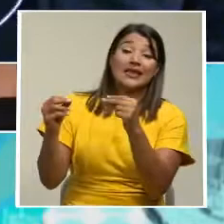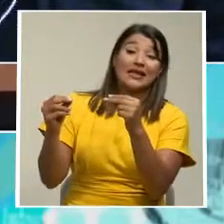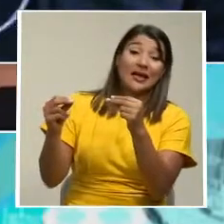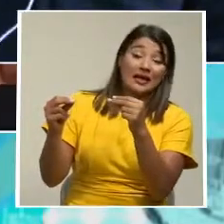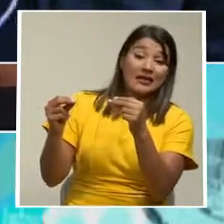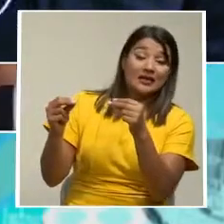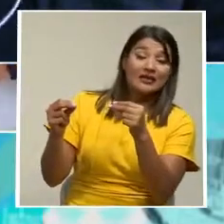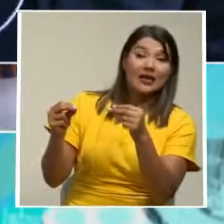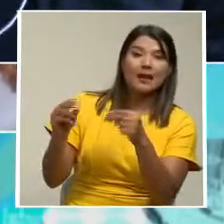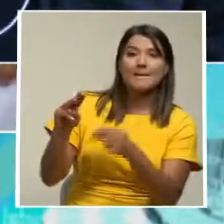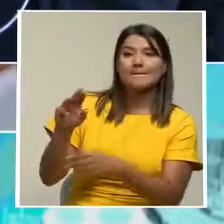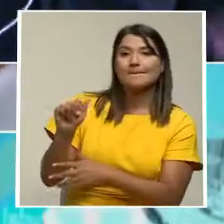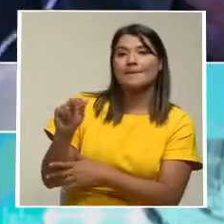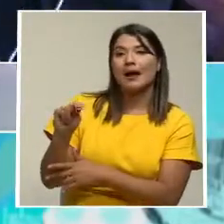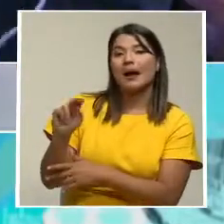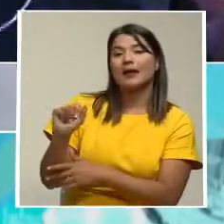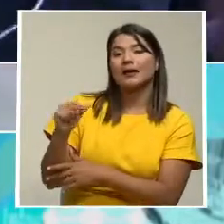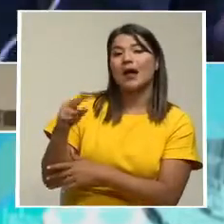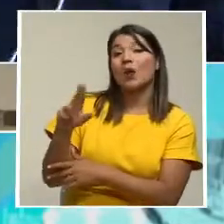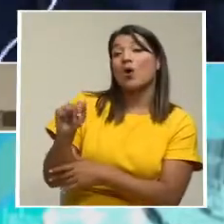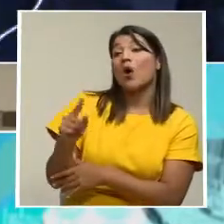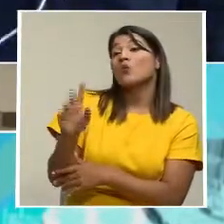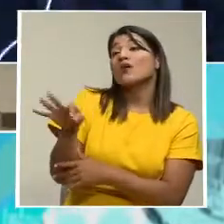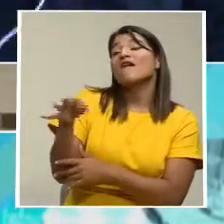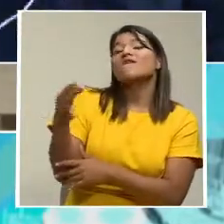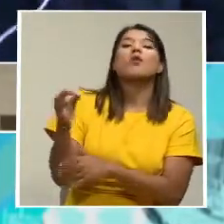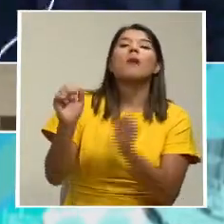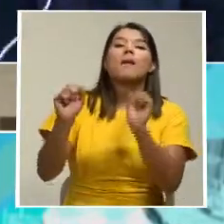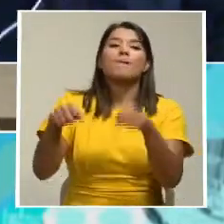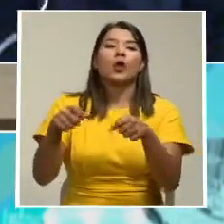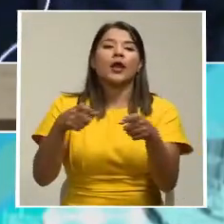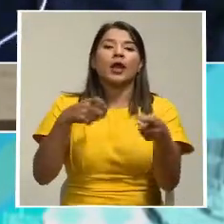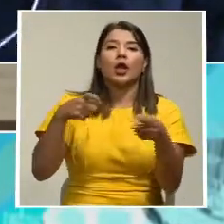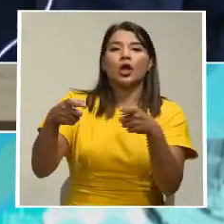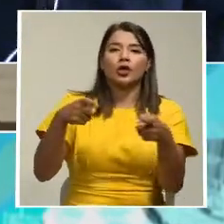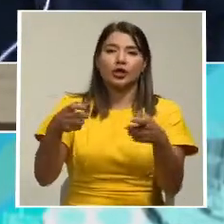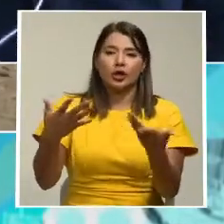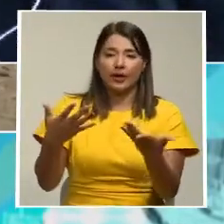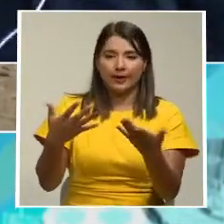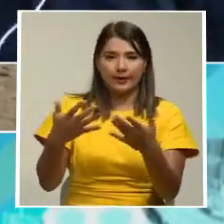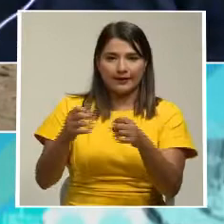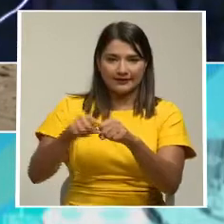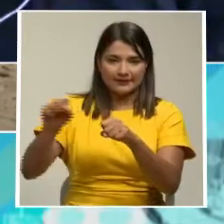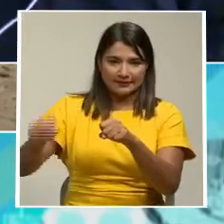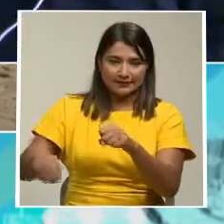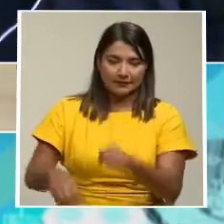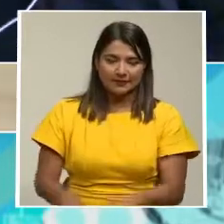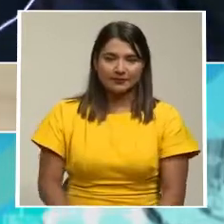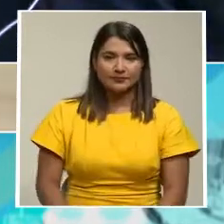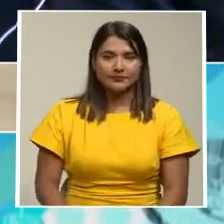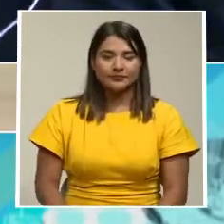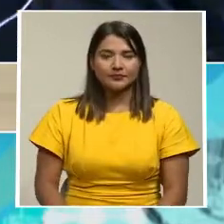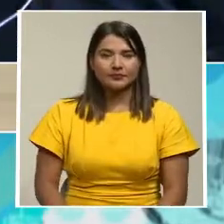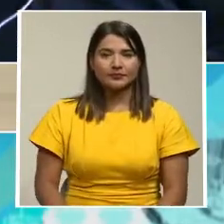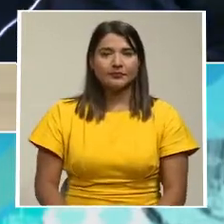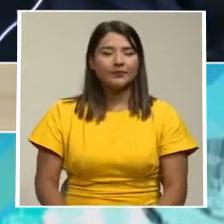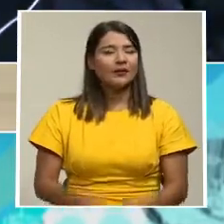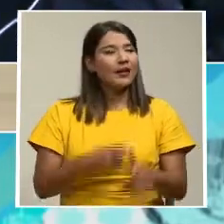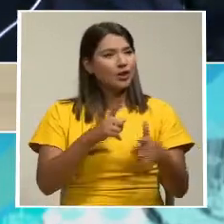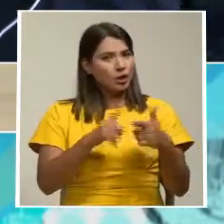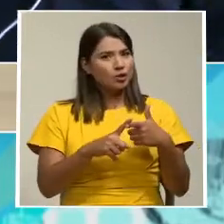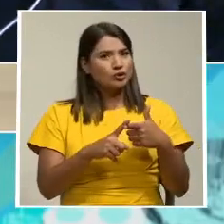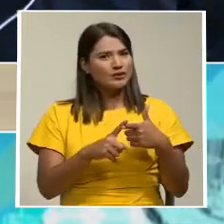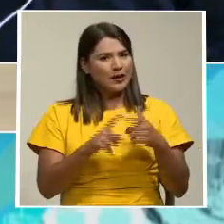también de capitalizar el régimen, ¿no? Que ha sido muy golpeado por las sanciones internacionales. La salida a